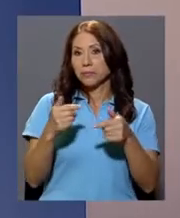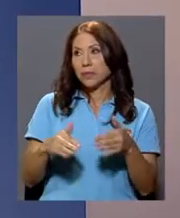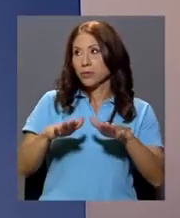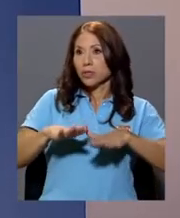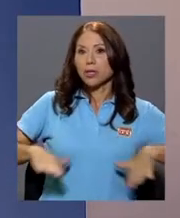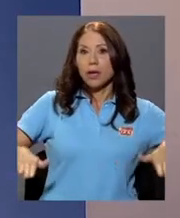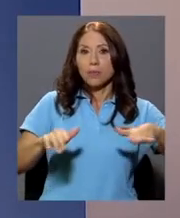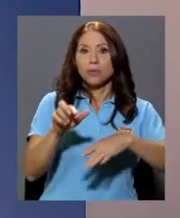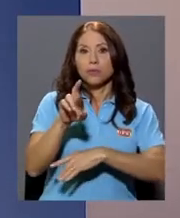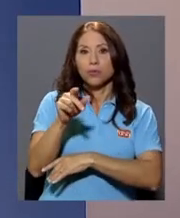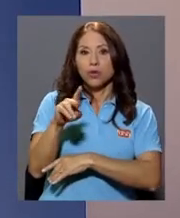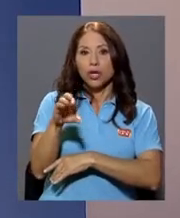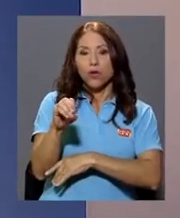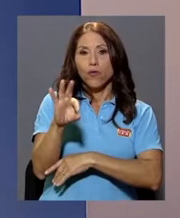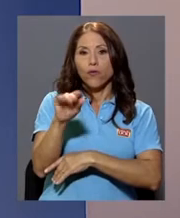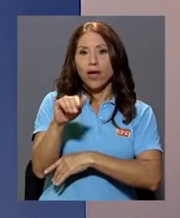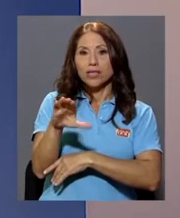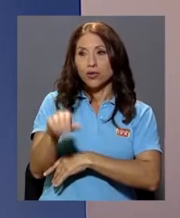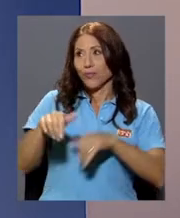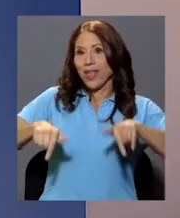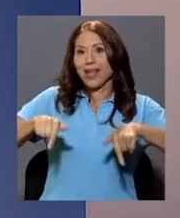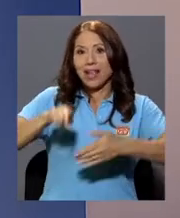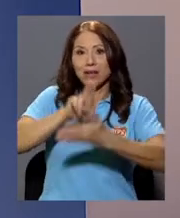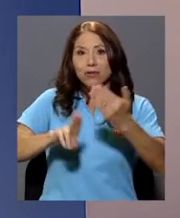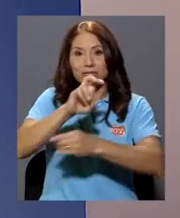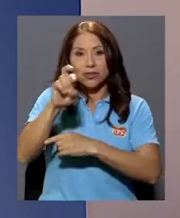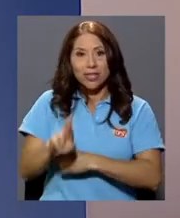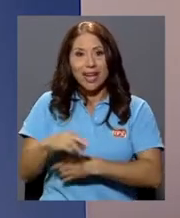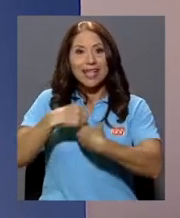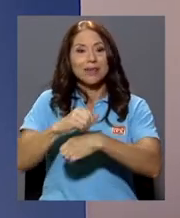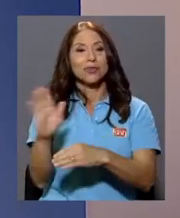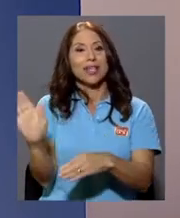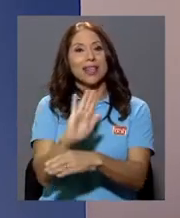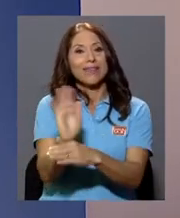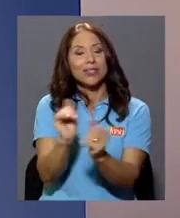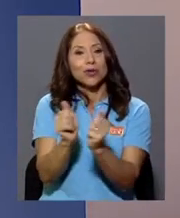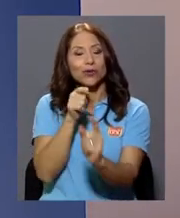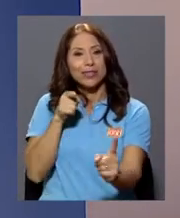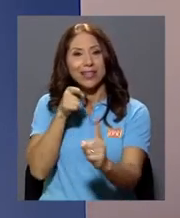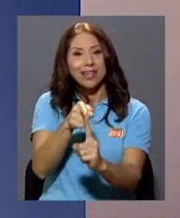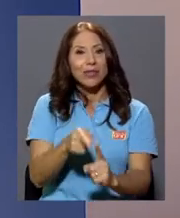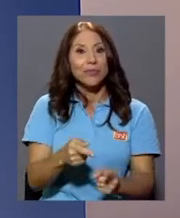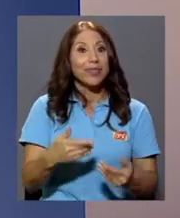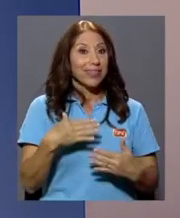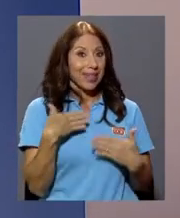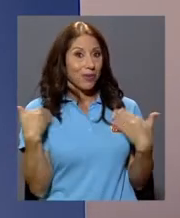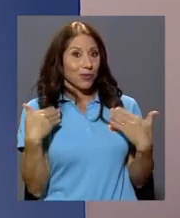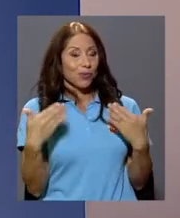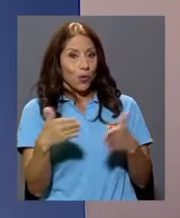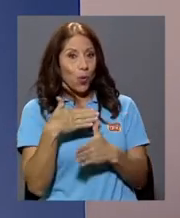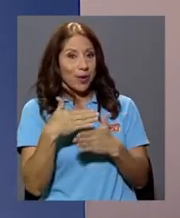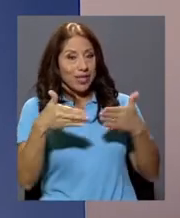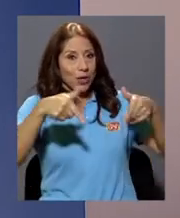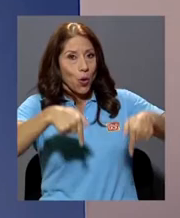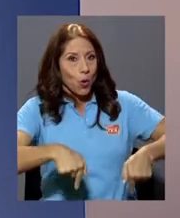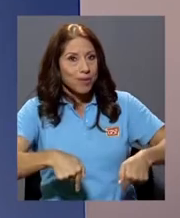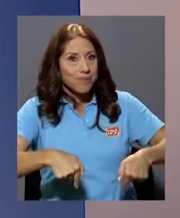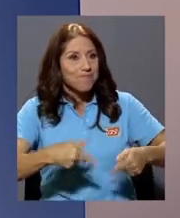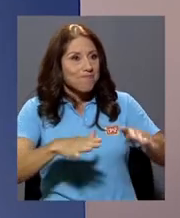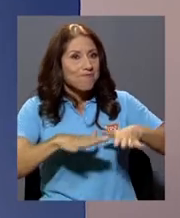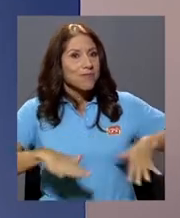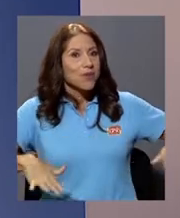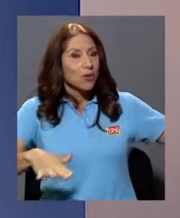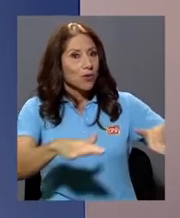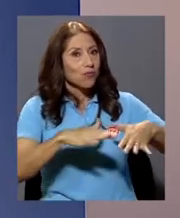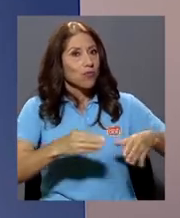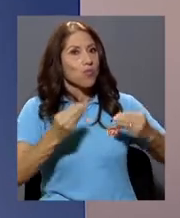Estamos desde el campus Rodrigo Facio, acá en la Universidad de Costa Rica, donde hacemos televisión con sentido, y tengo el gusto de compartir hoy en un